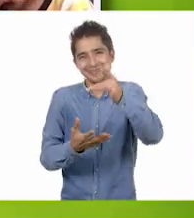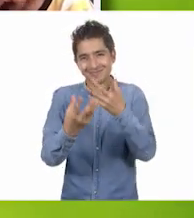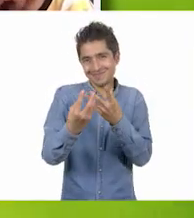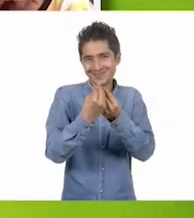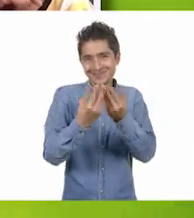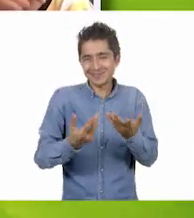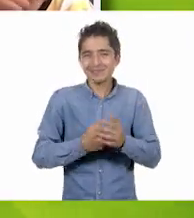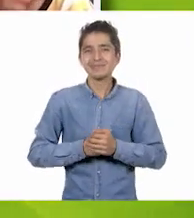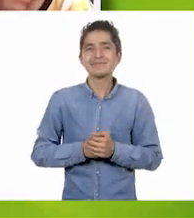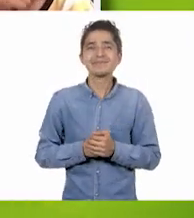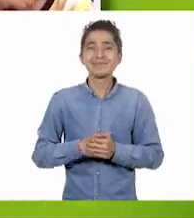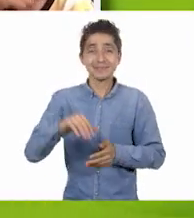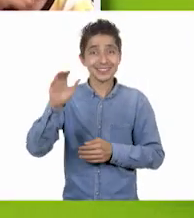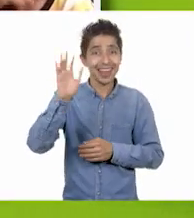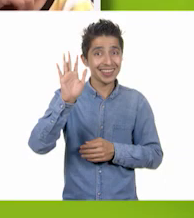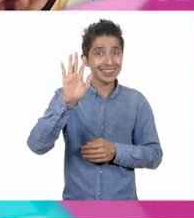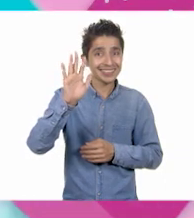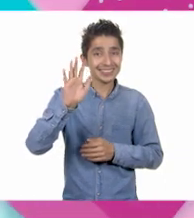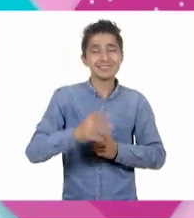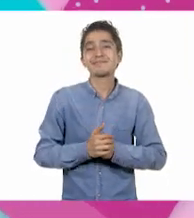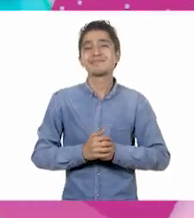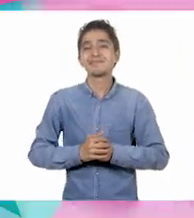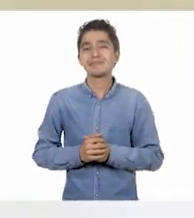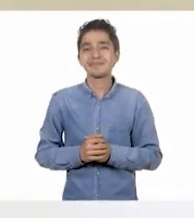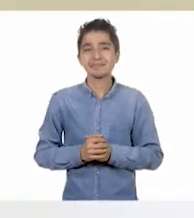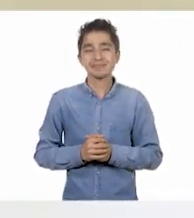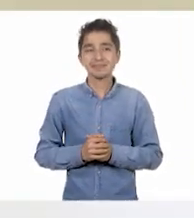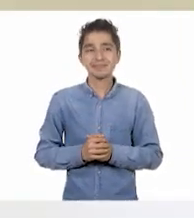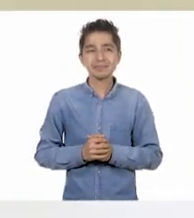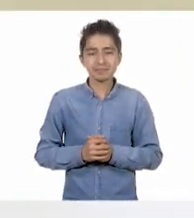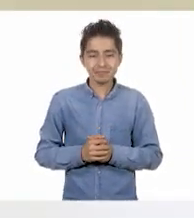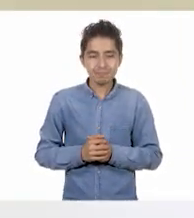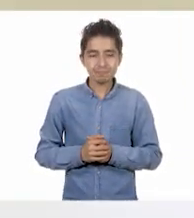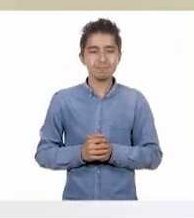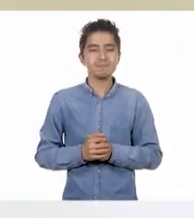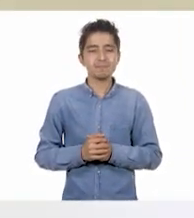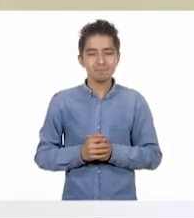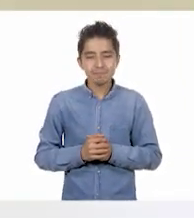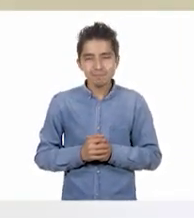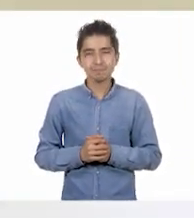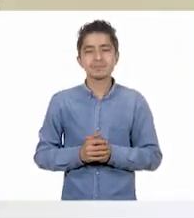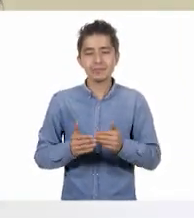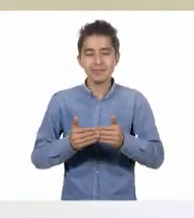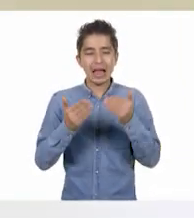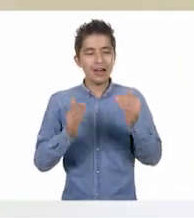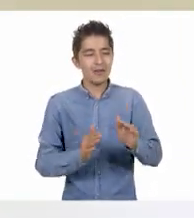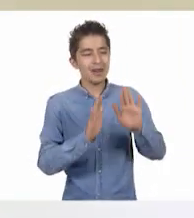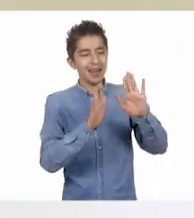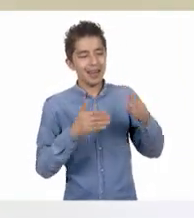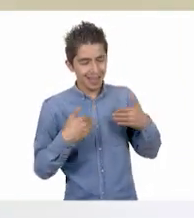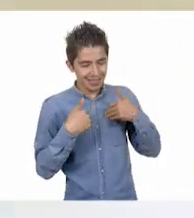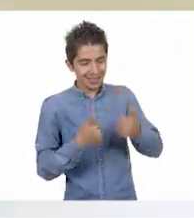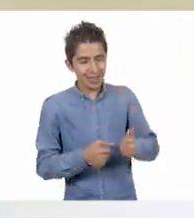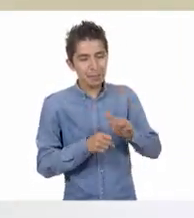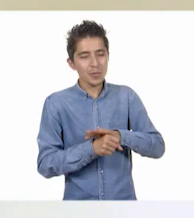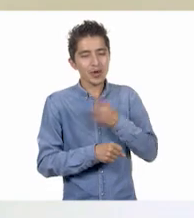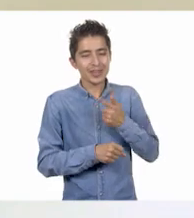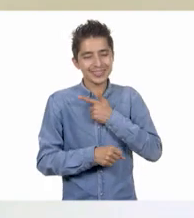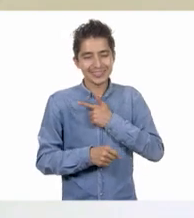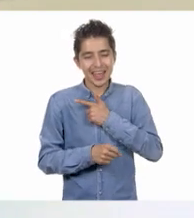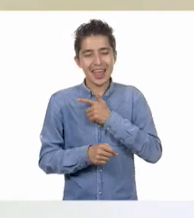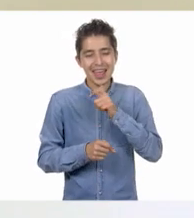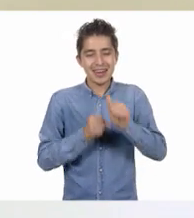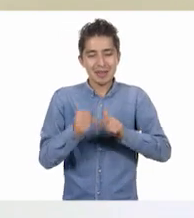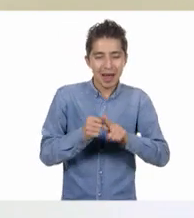Adiós. ahora ya entendí por qué nos gustan los animales y